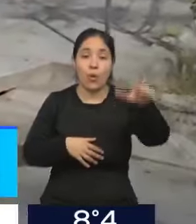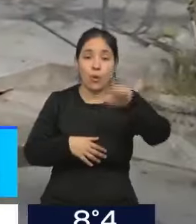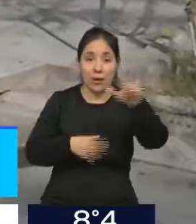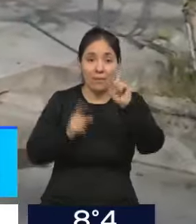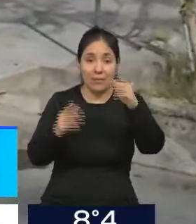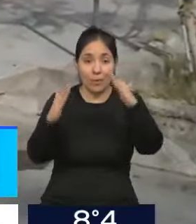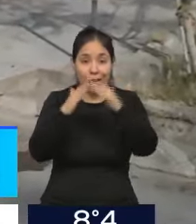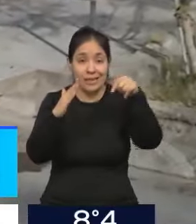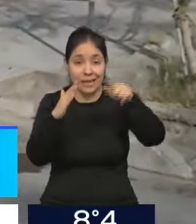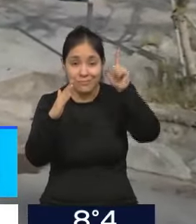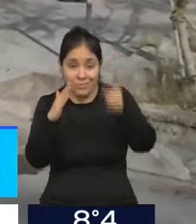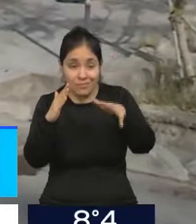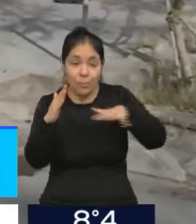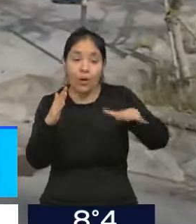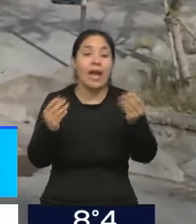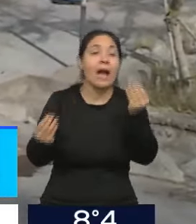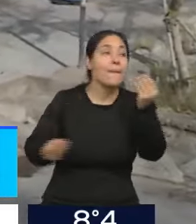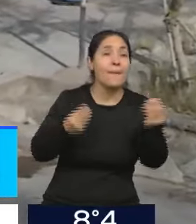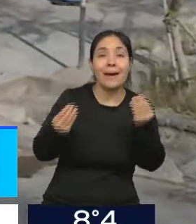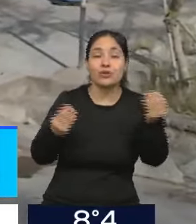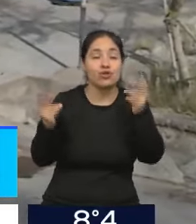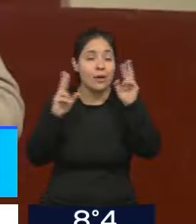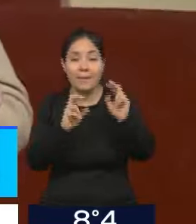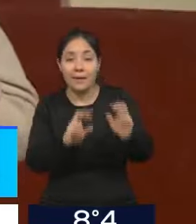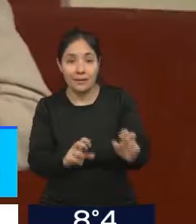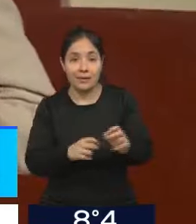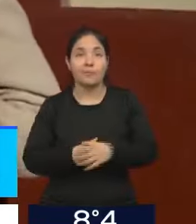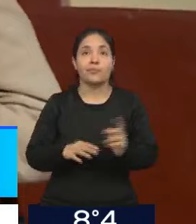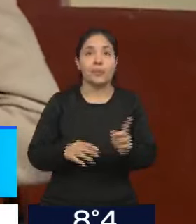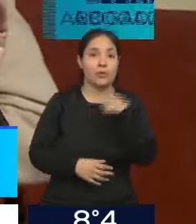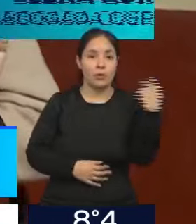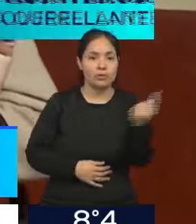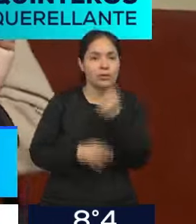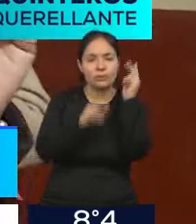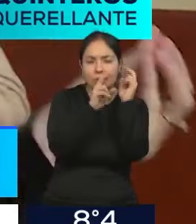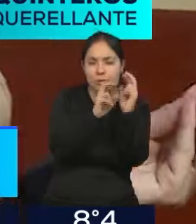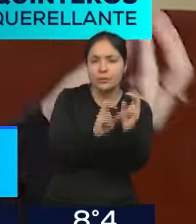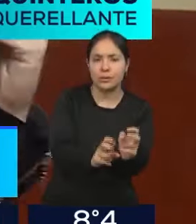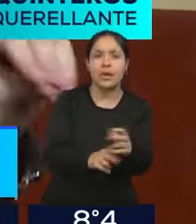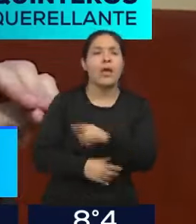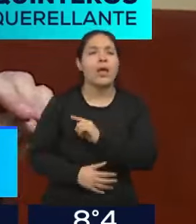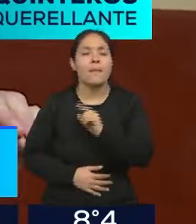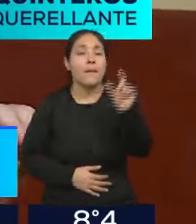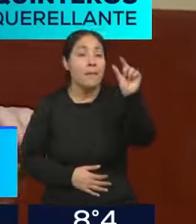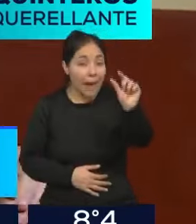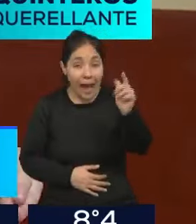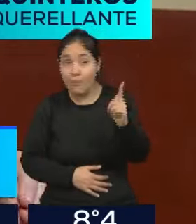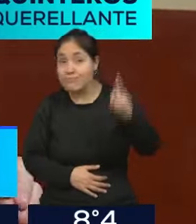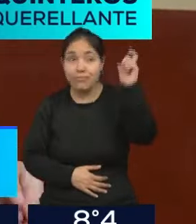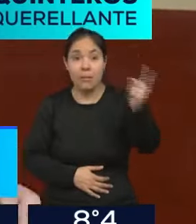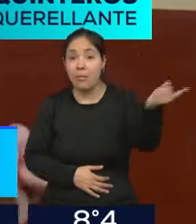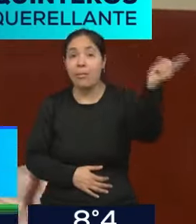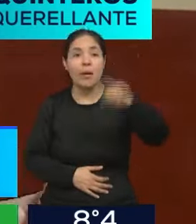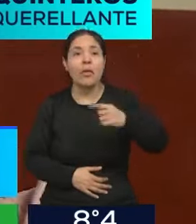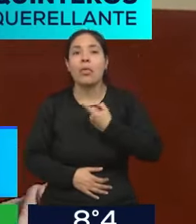vivienda donde todo ocurrió. Lo que nosotros buscamos es corroborar desde dónde provino la bala que mató a